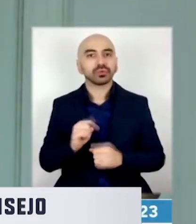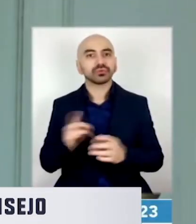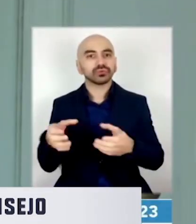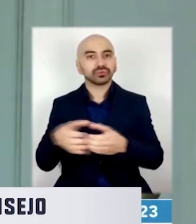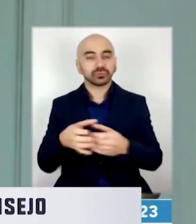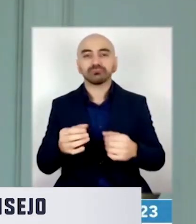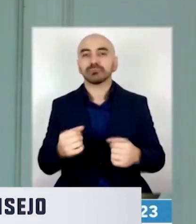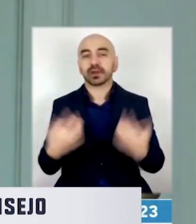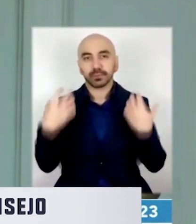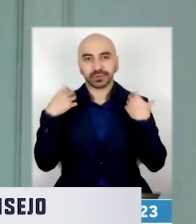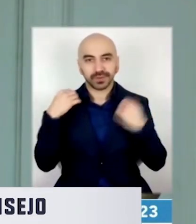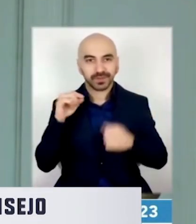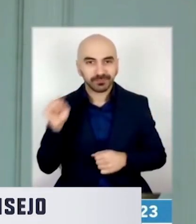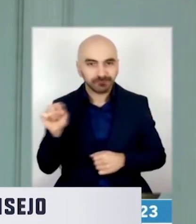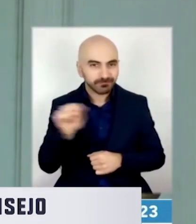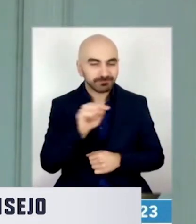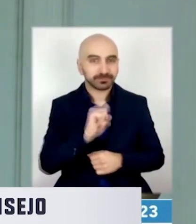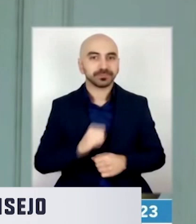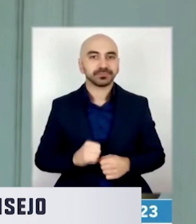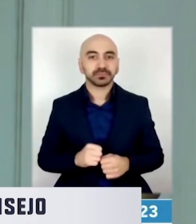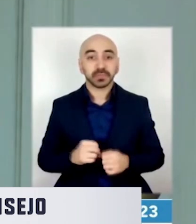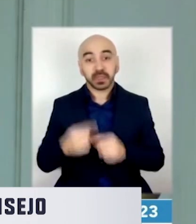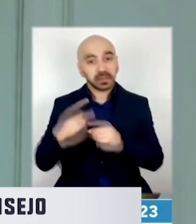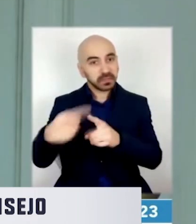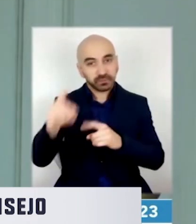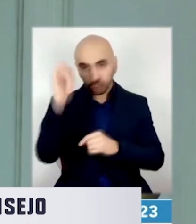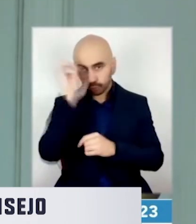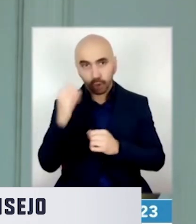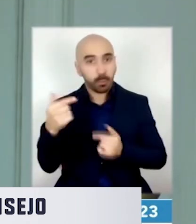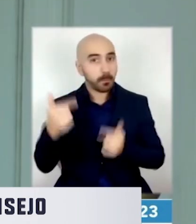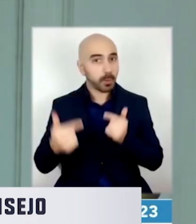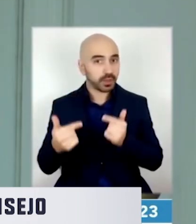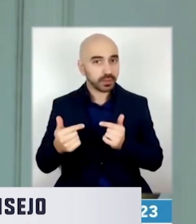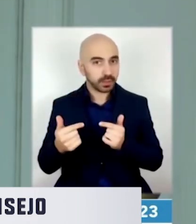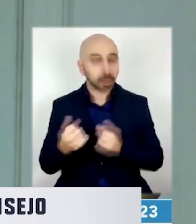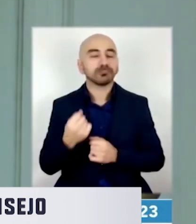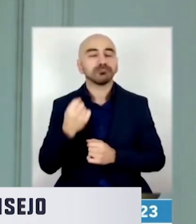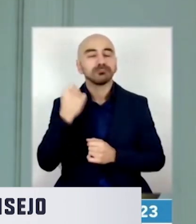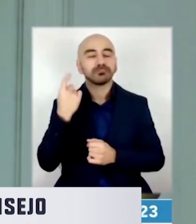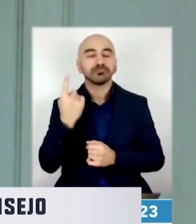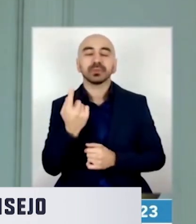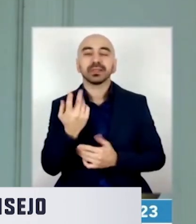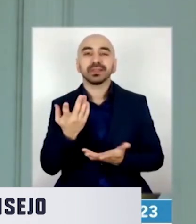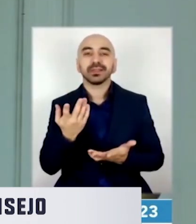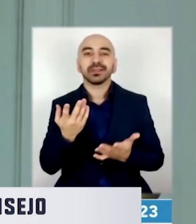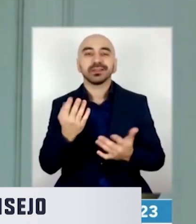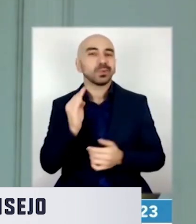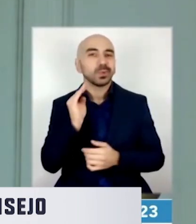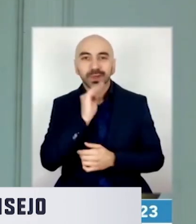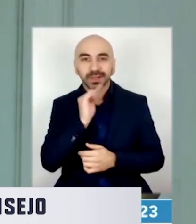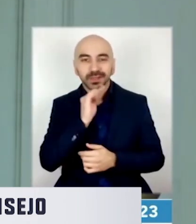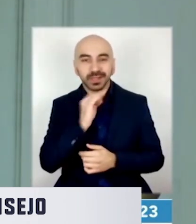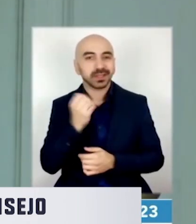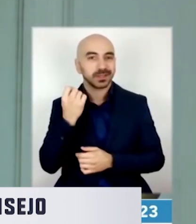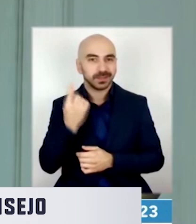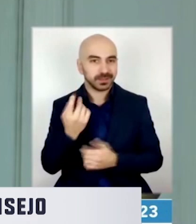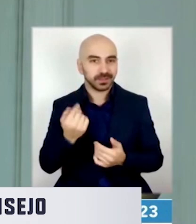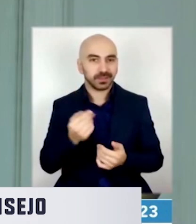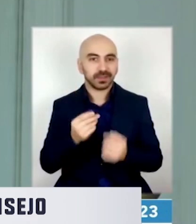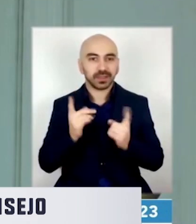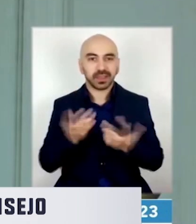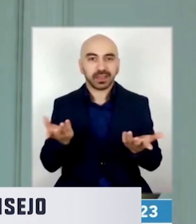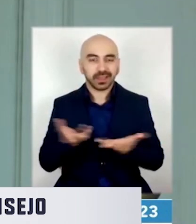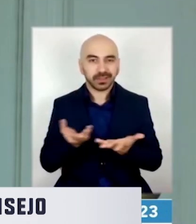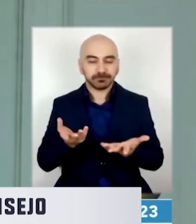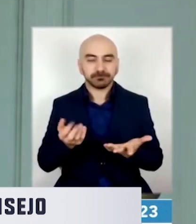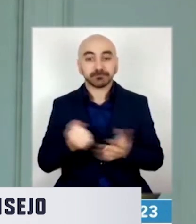Más allá de cualquier diferencia política, es urgente entender cómo expone ese antiguo texto del periódico Nortino,